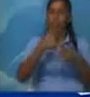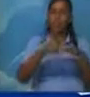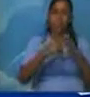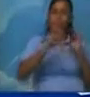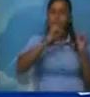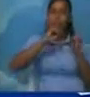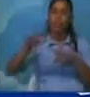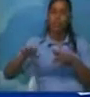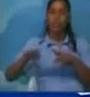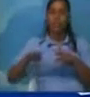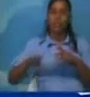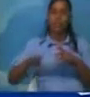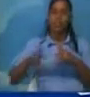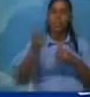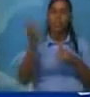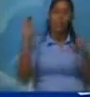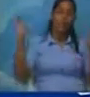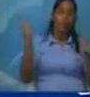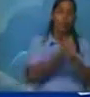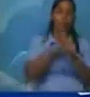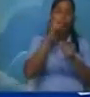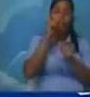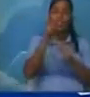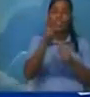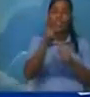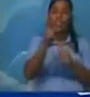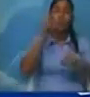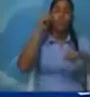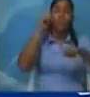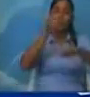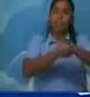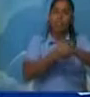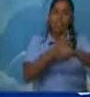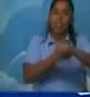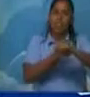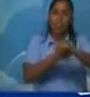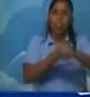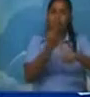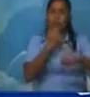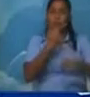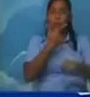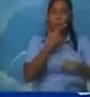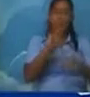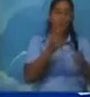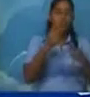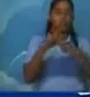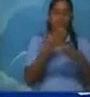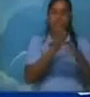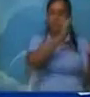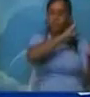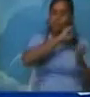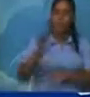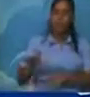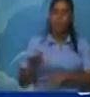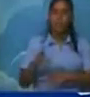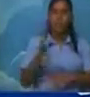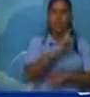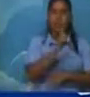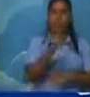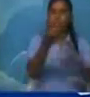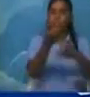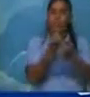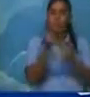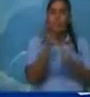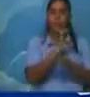échelo encontré un reloj un reloj de esos astronáutico bueno échelo en la letrina también no se